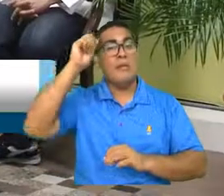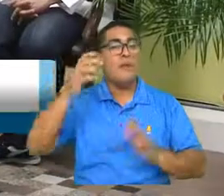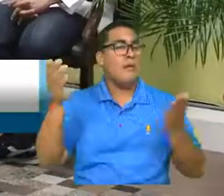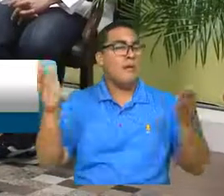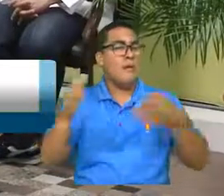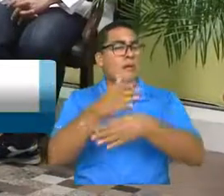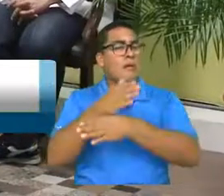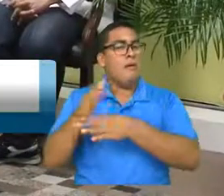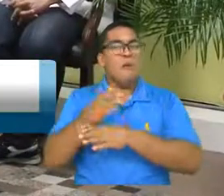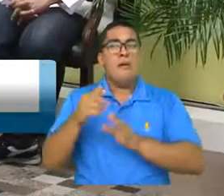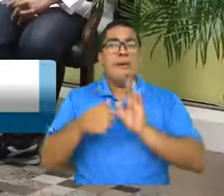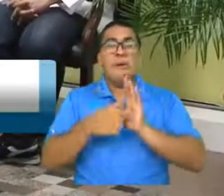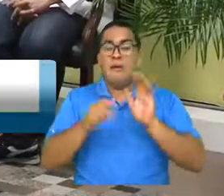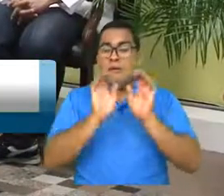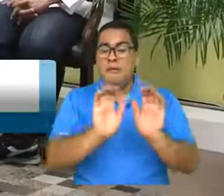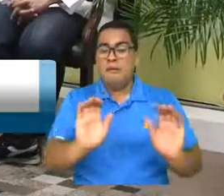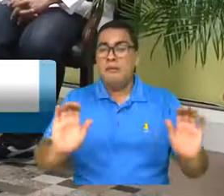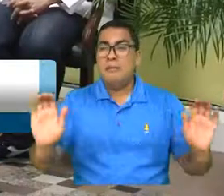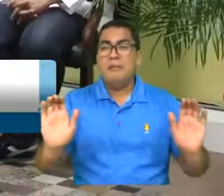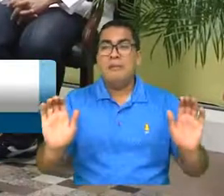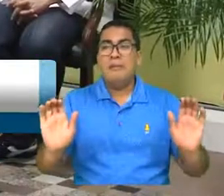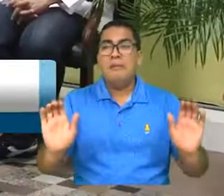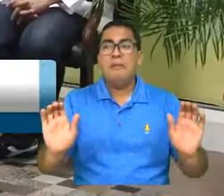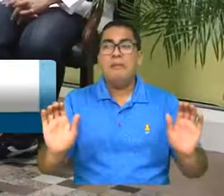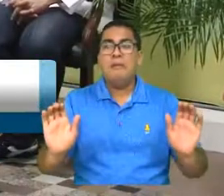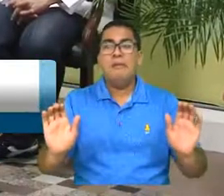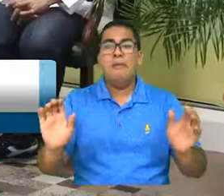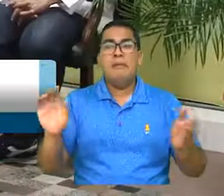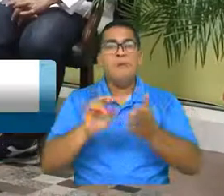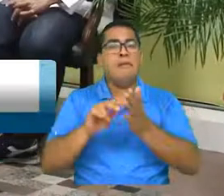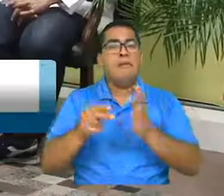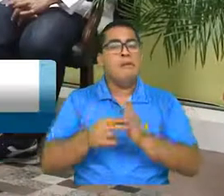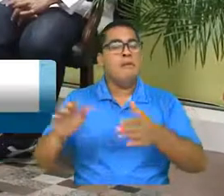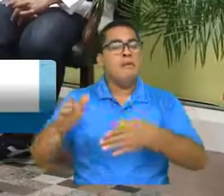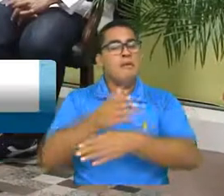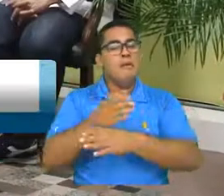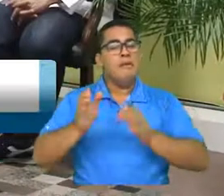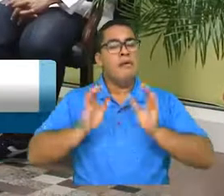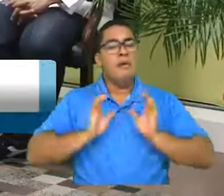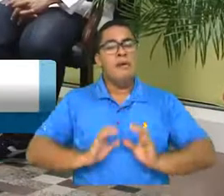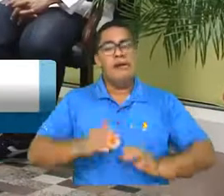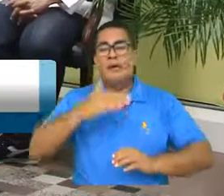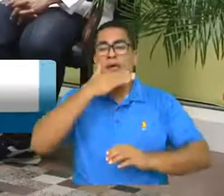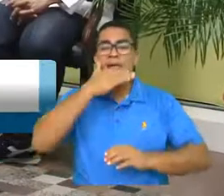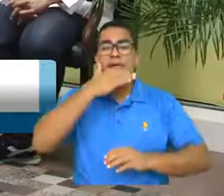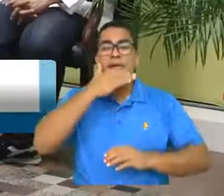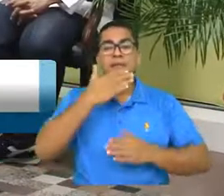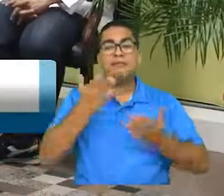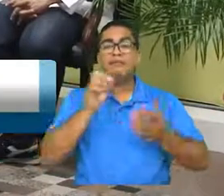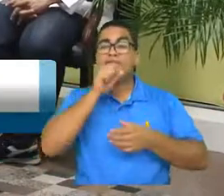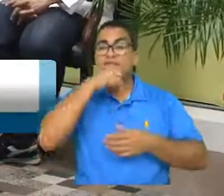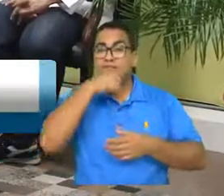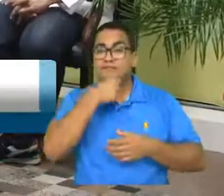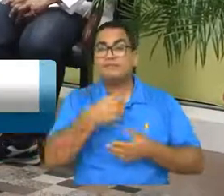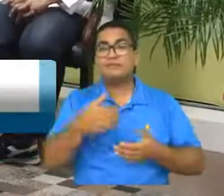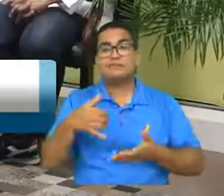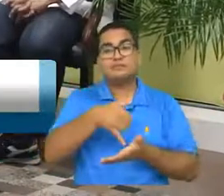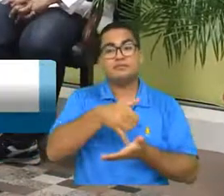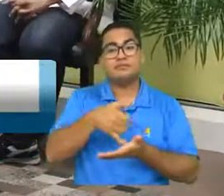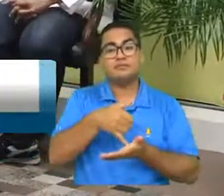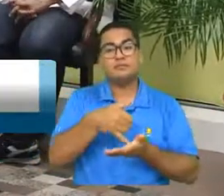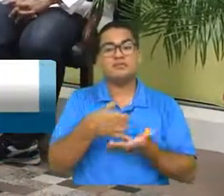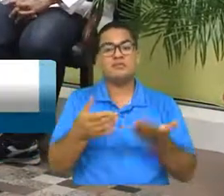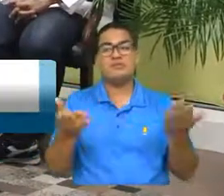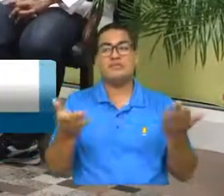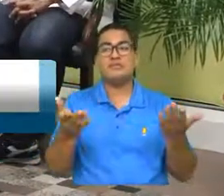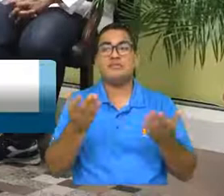no tienen desarrollado muchos de los órganos. En el caso de los adultos, ya la vejez como que lo ha debilitado